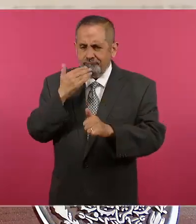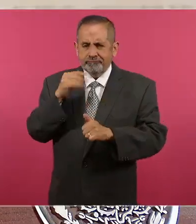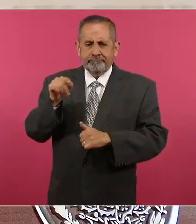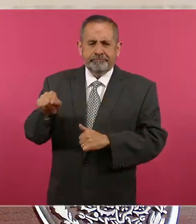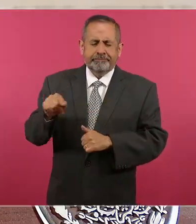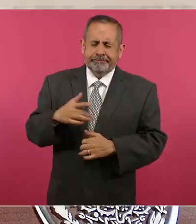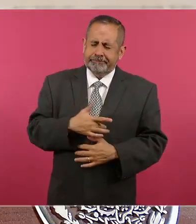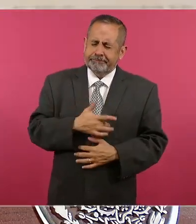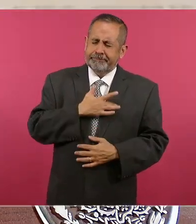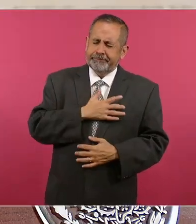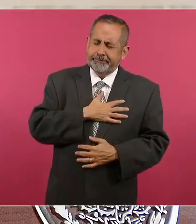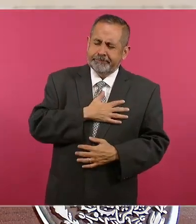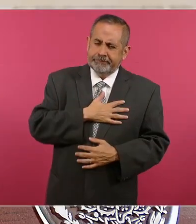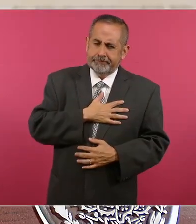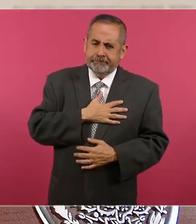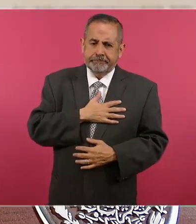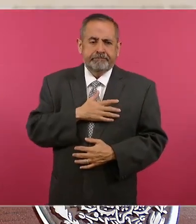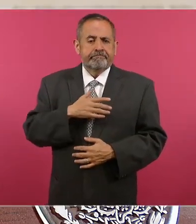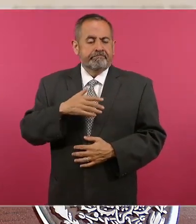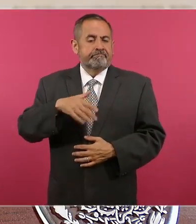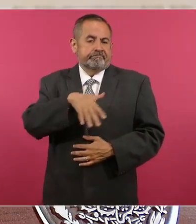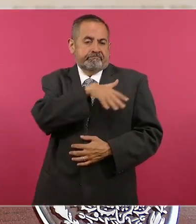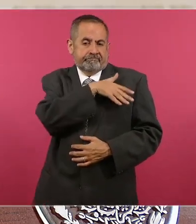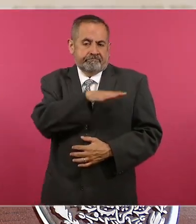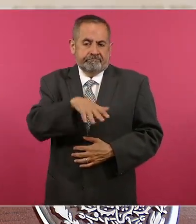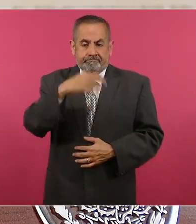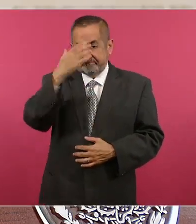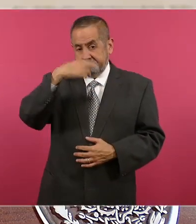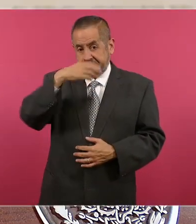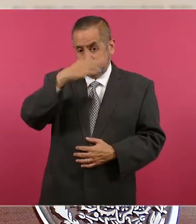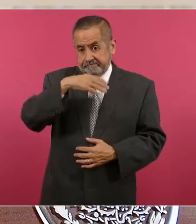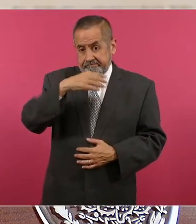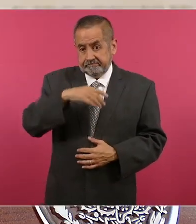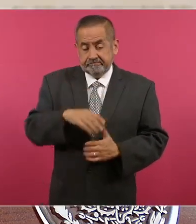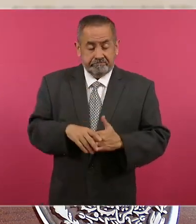y humana por General Cárdenas. Y luego,